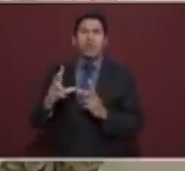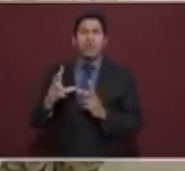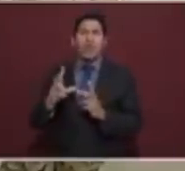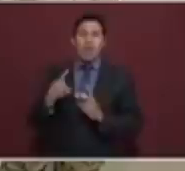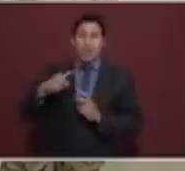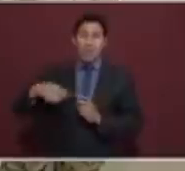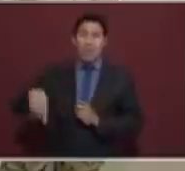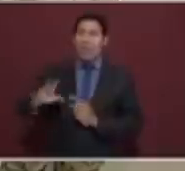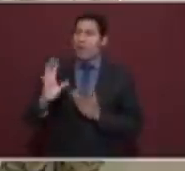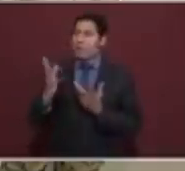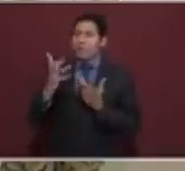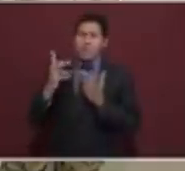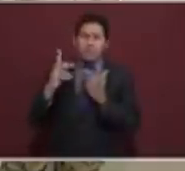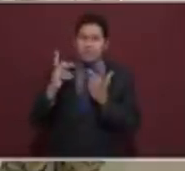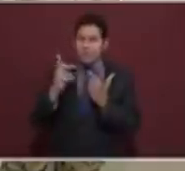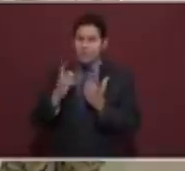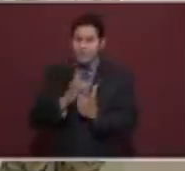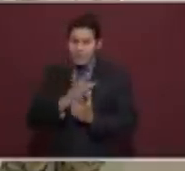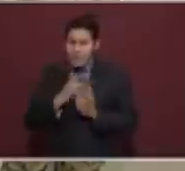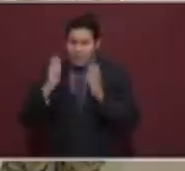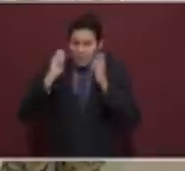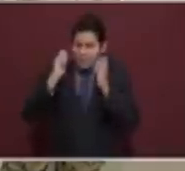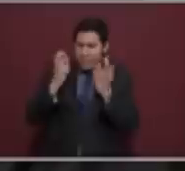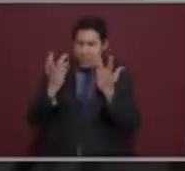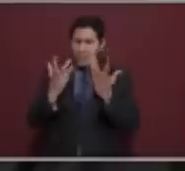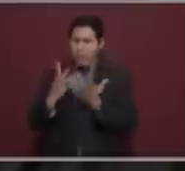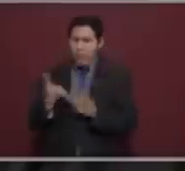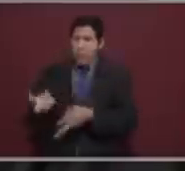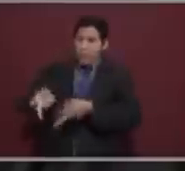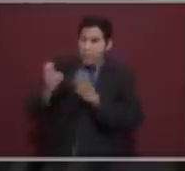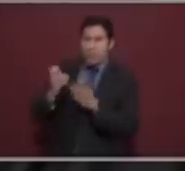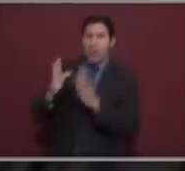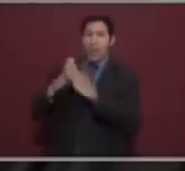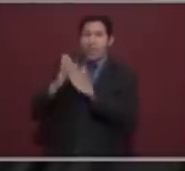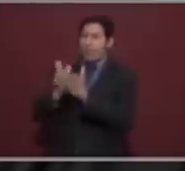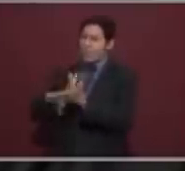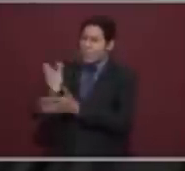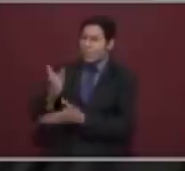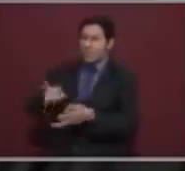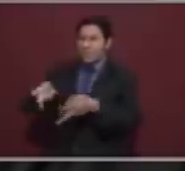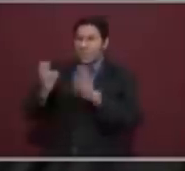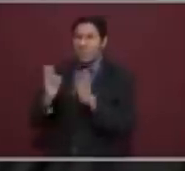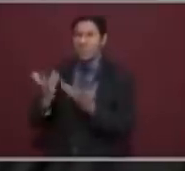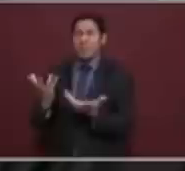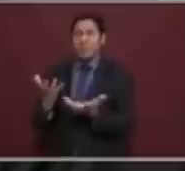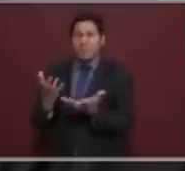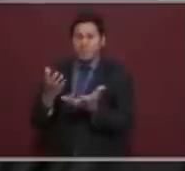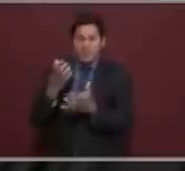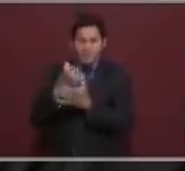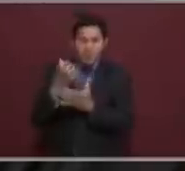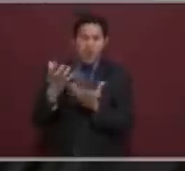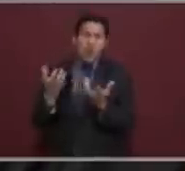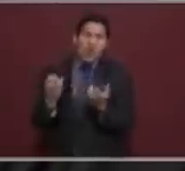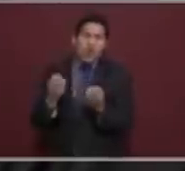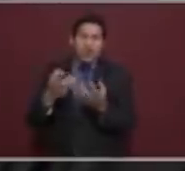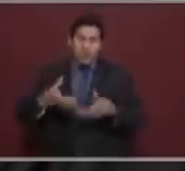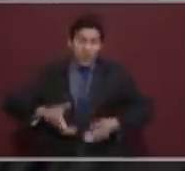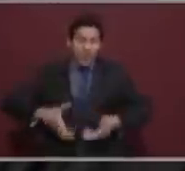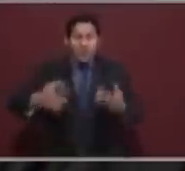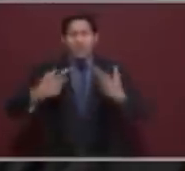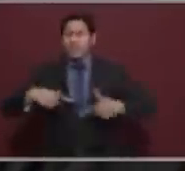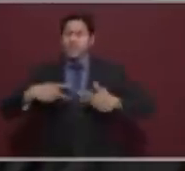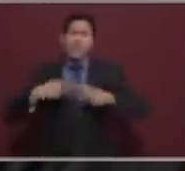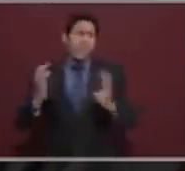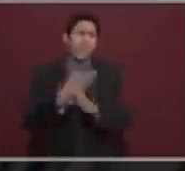nadie que no haya robo en casas habitación que no hay la robo en la calle